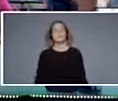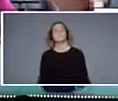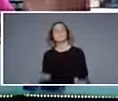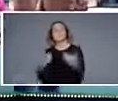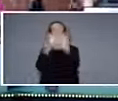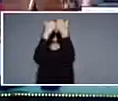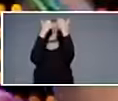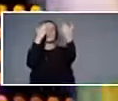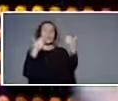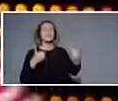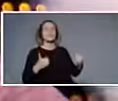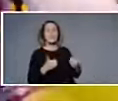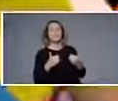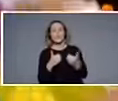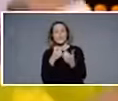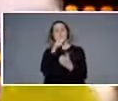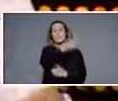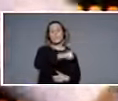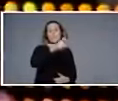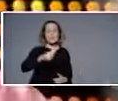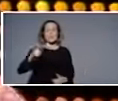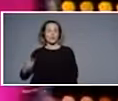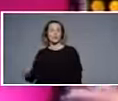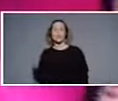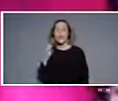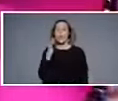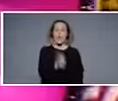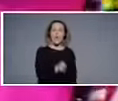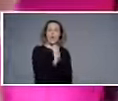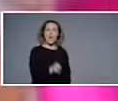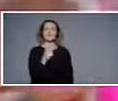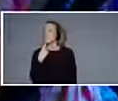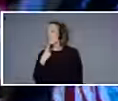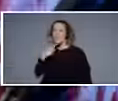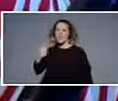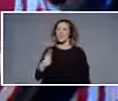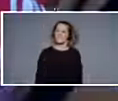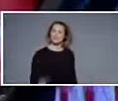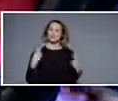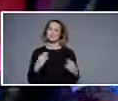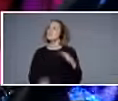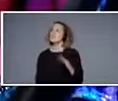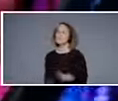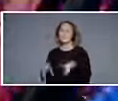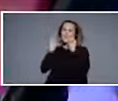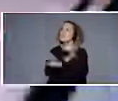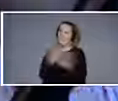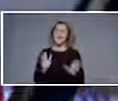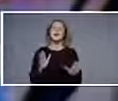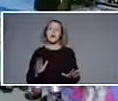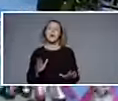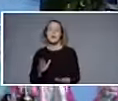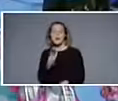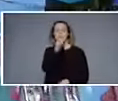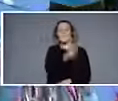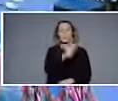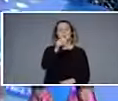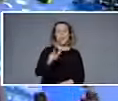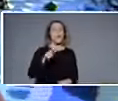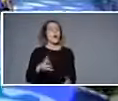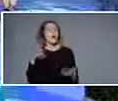brindamos. Por todo aquel que en la cara de un juez le ha gritado fuerte basta ya. Por el que